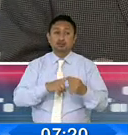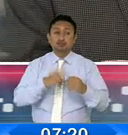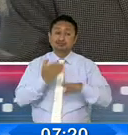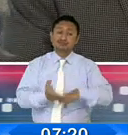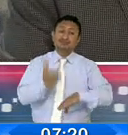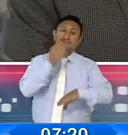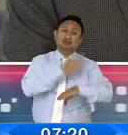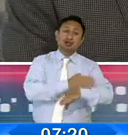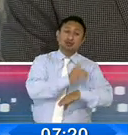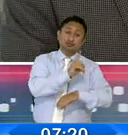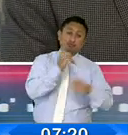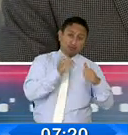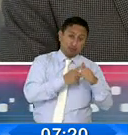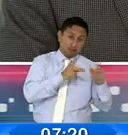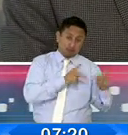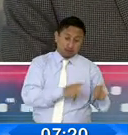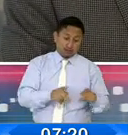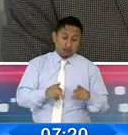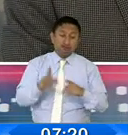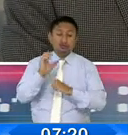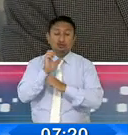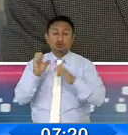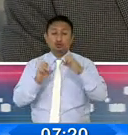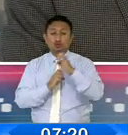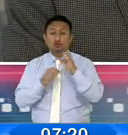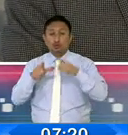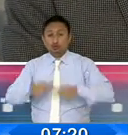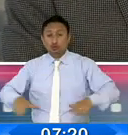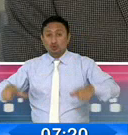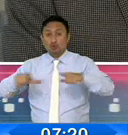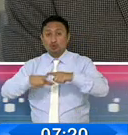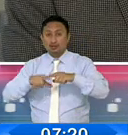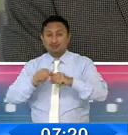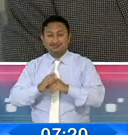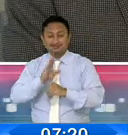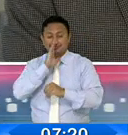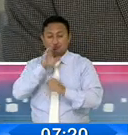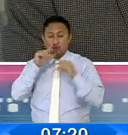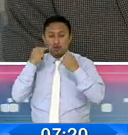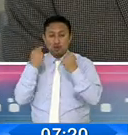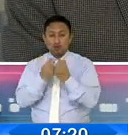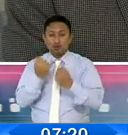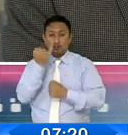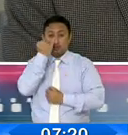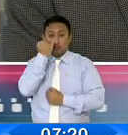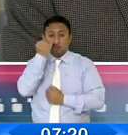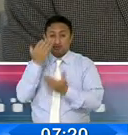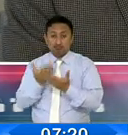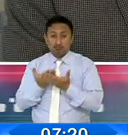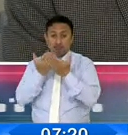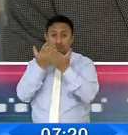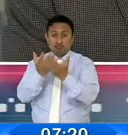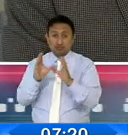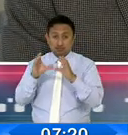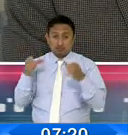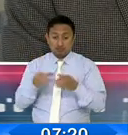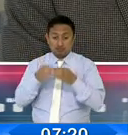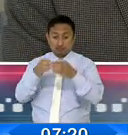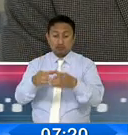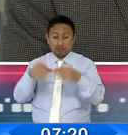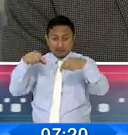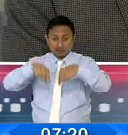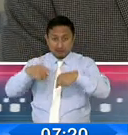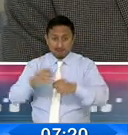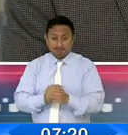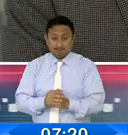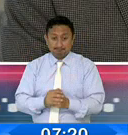planificación estructural en los lugares donde siempre el movimiento indígena ha sabido ligar, y las bases de